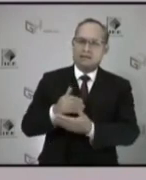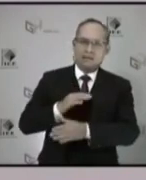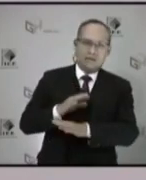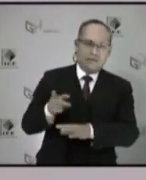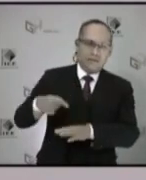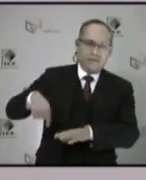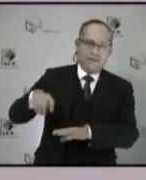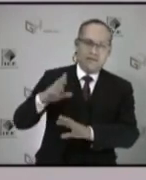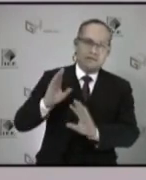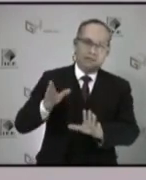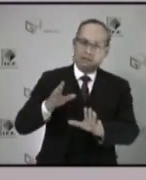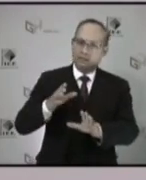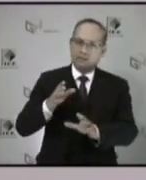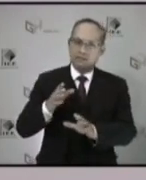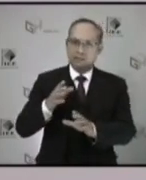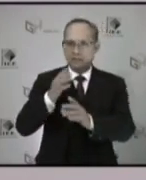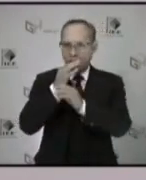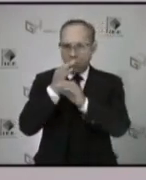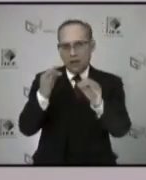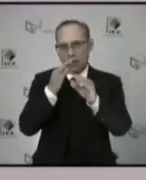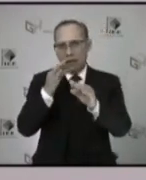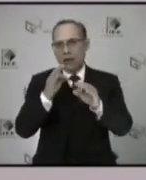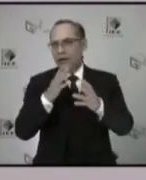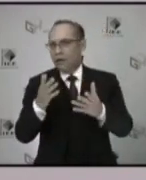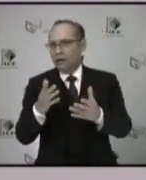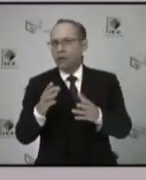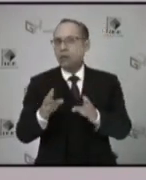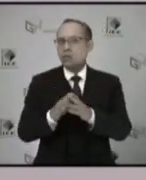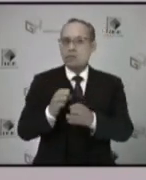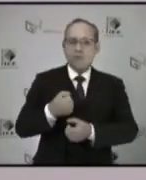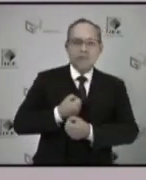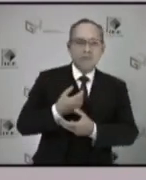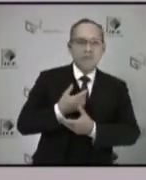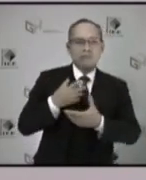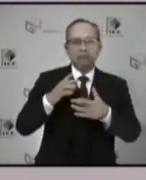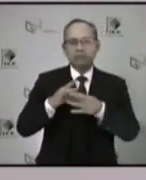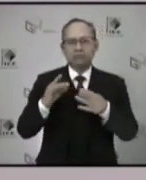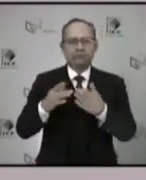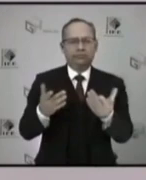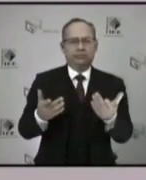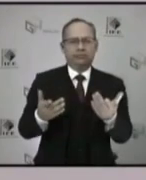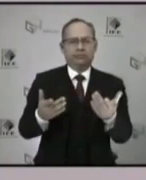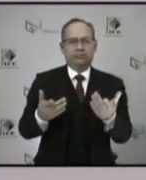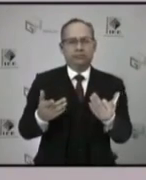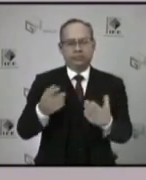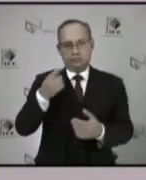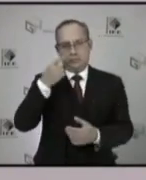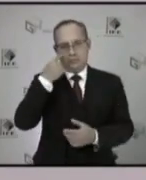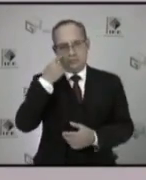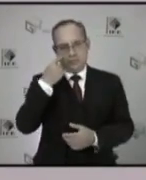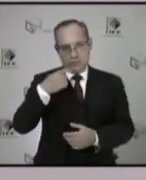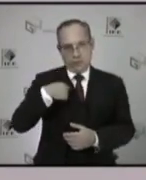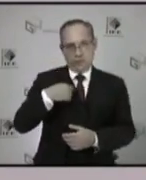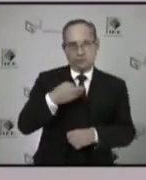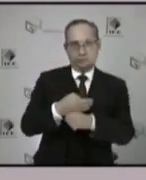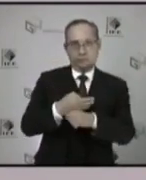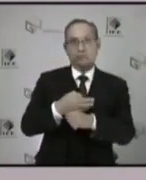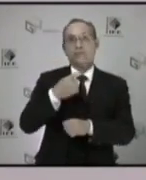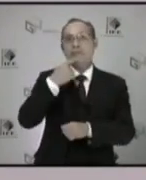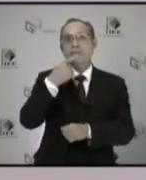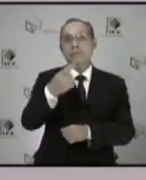campaña. Porque nadie me podrá permitir mentir al señalar en estos